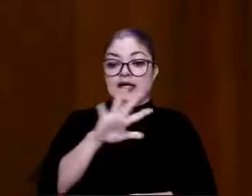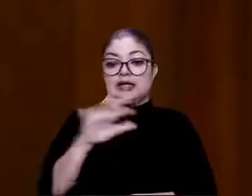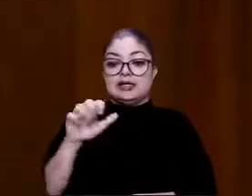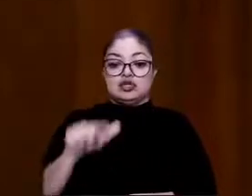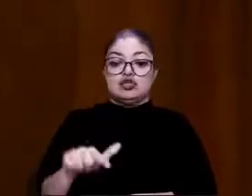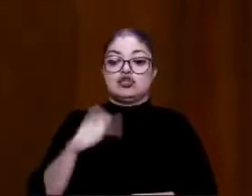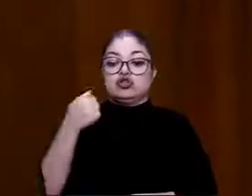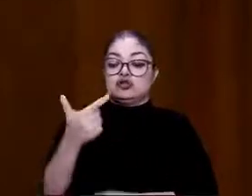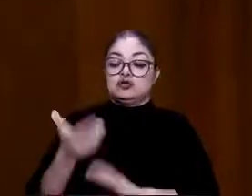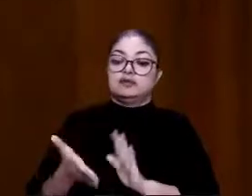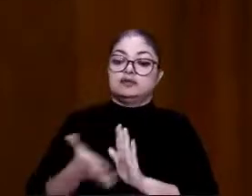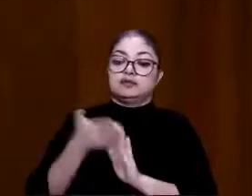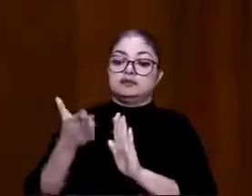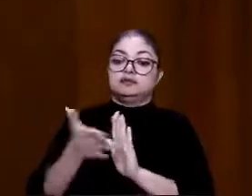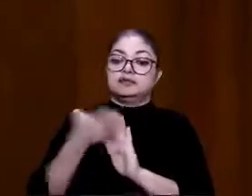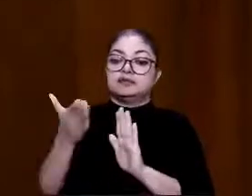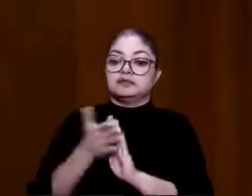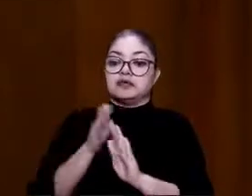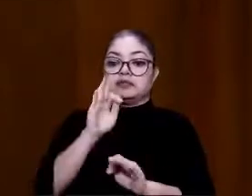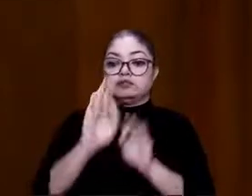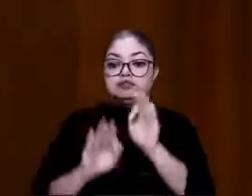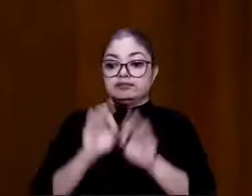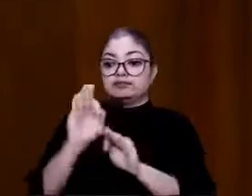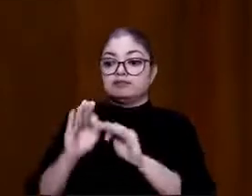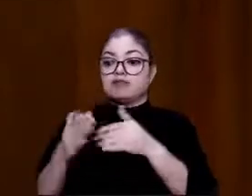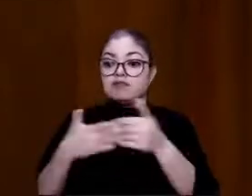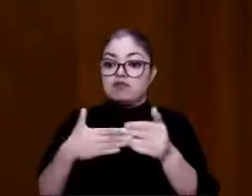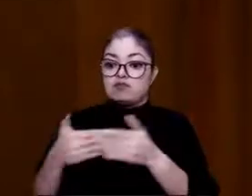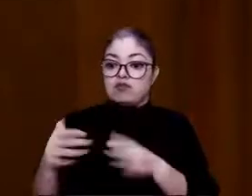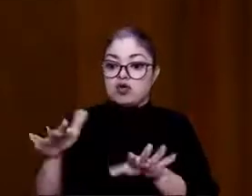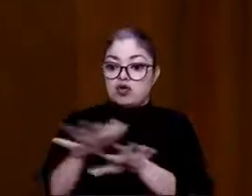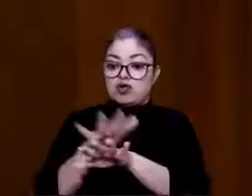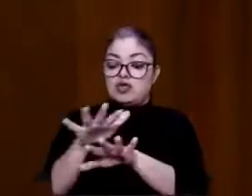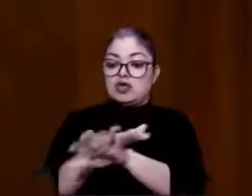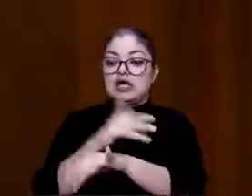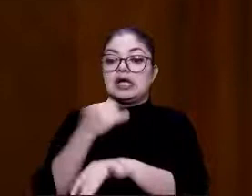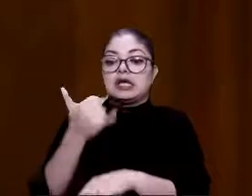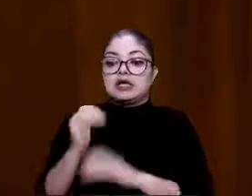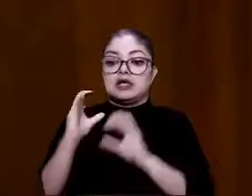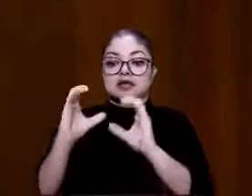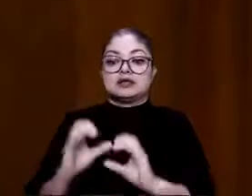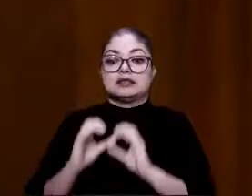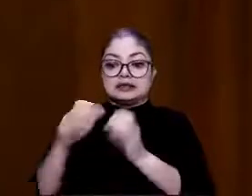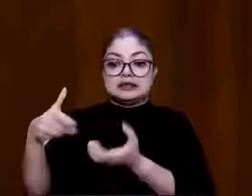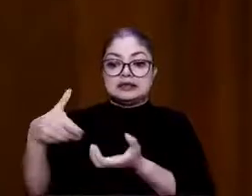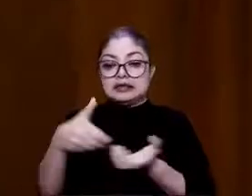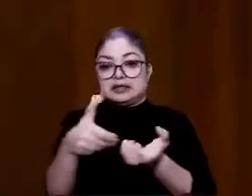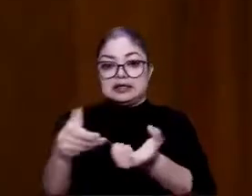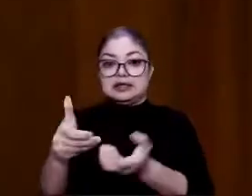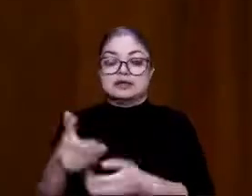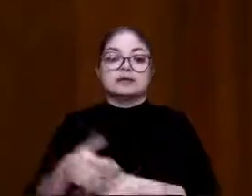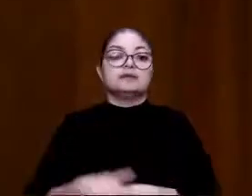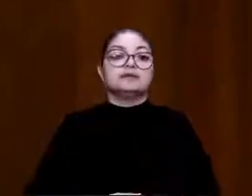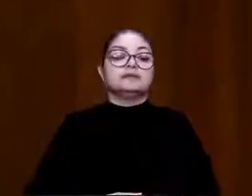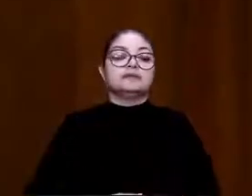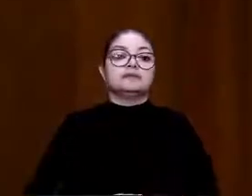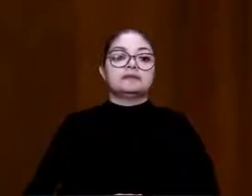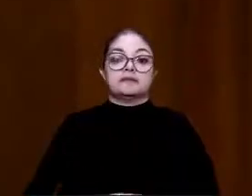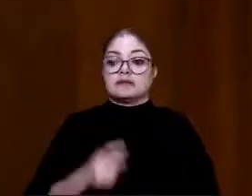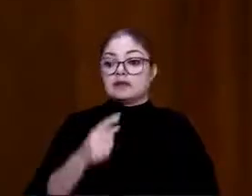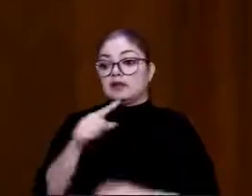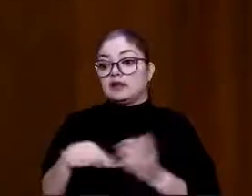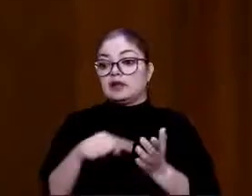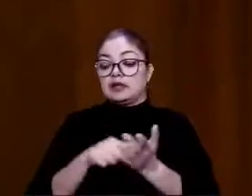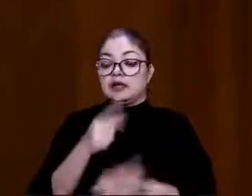de construcción, rehabilitación, modernización y conservación de infraestructura carretera en 103